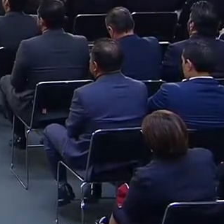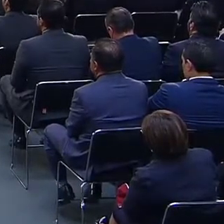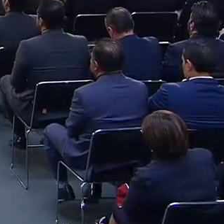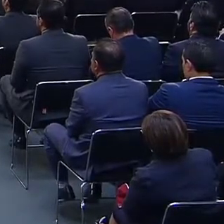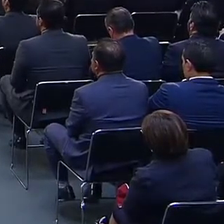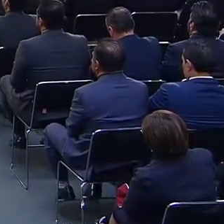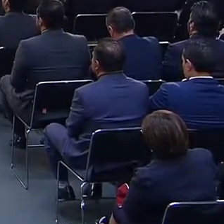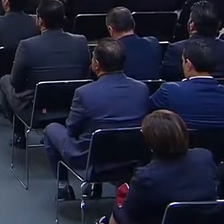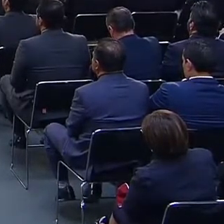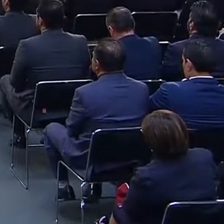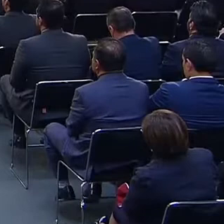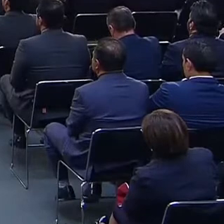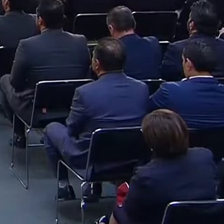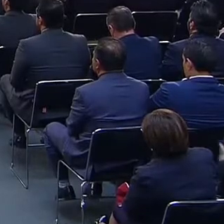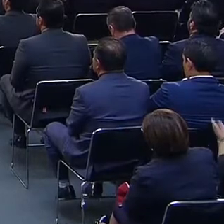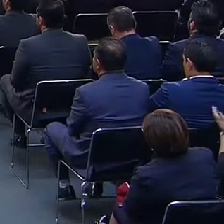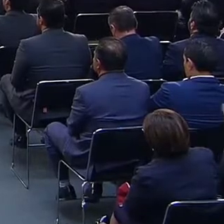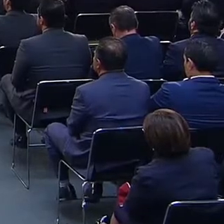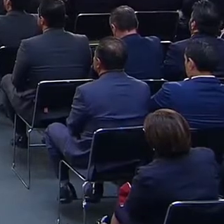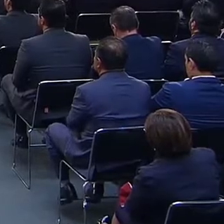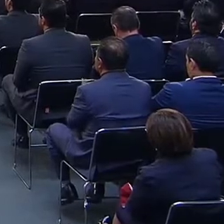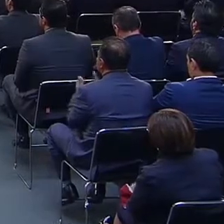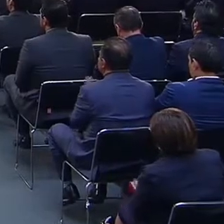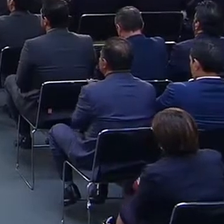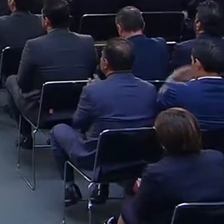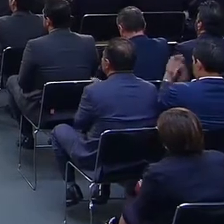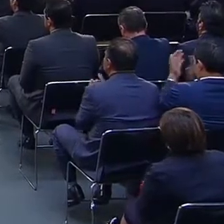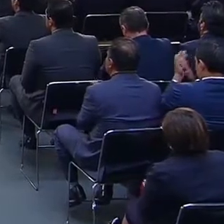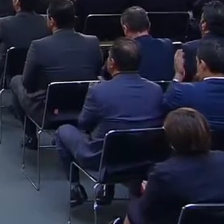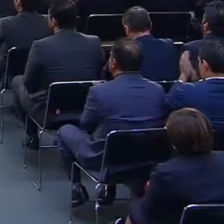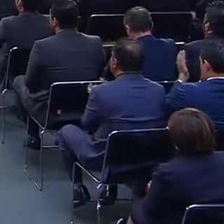México. Son proyectos estratégicos.